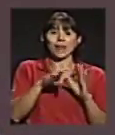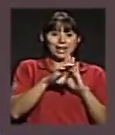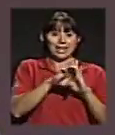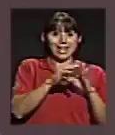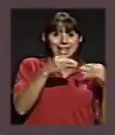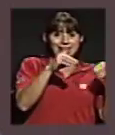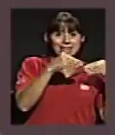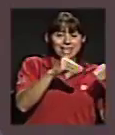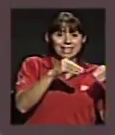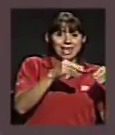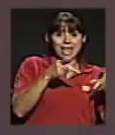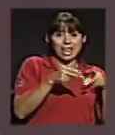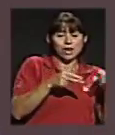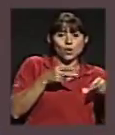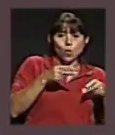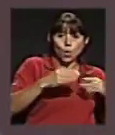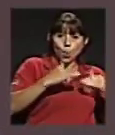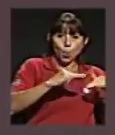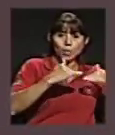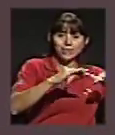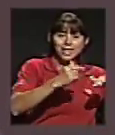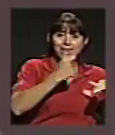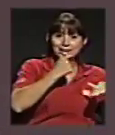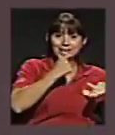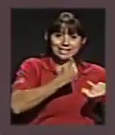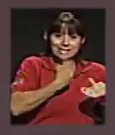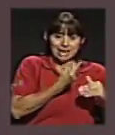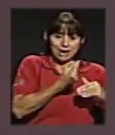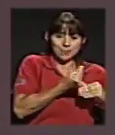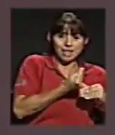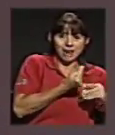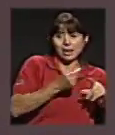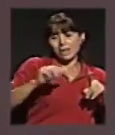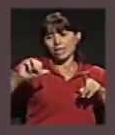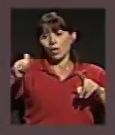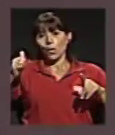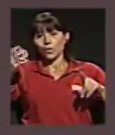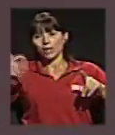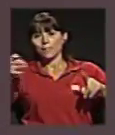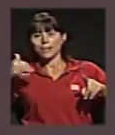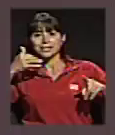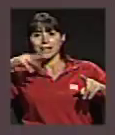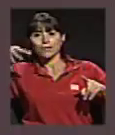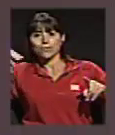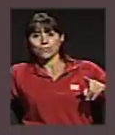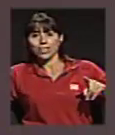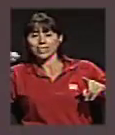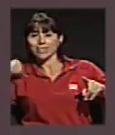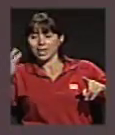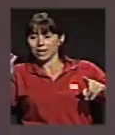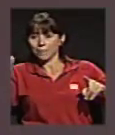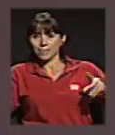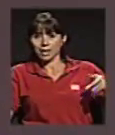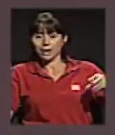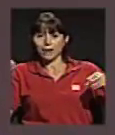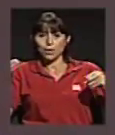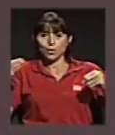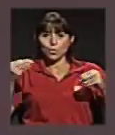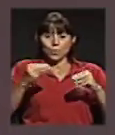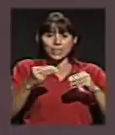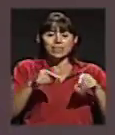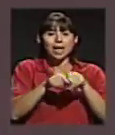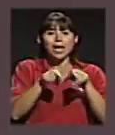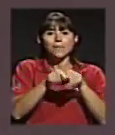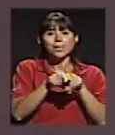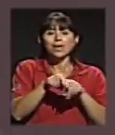sociedad telefónica tiene tanto capital, la distribución de capitales que se hablaba en los boletines de prensa de Iberbanda, también,